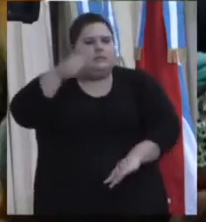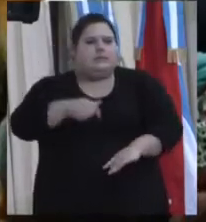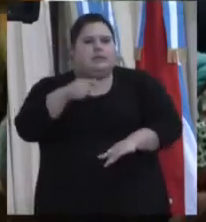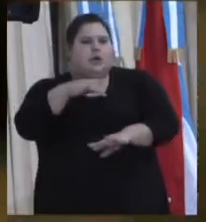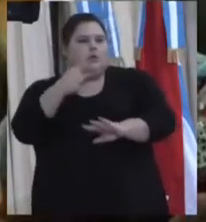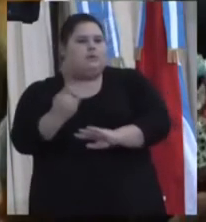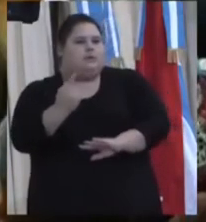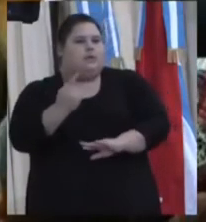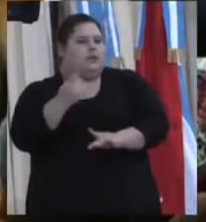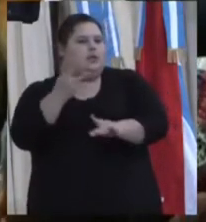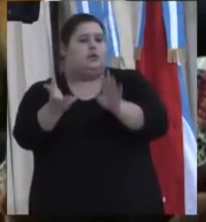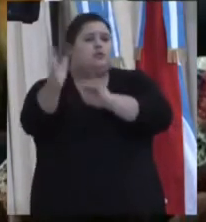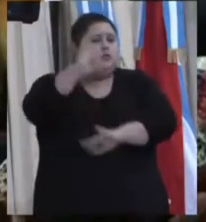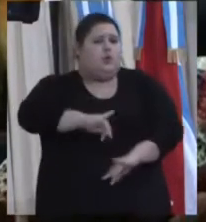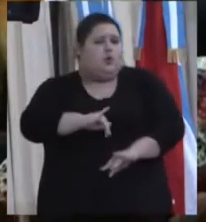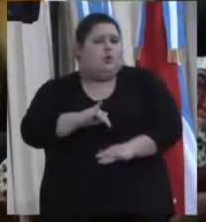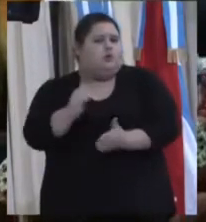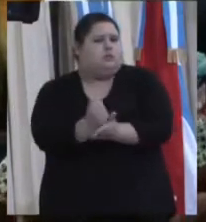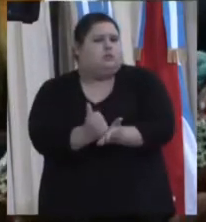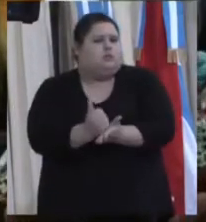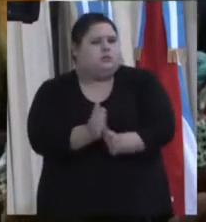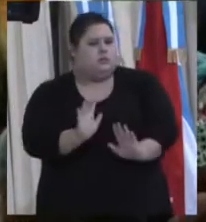todos los días en la universidad.